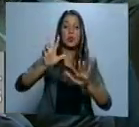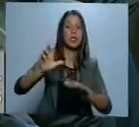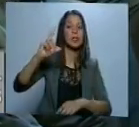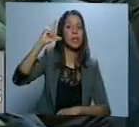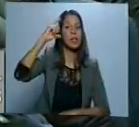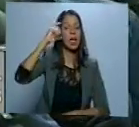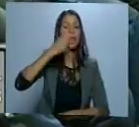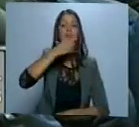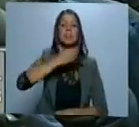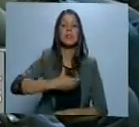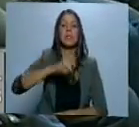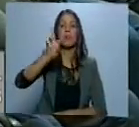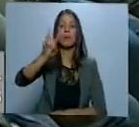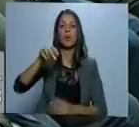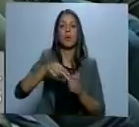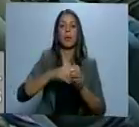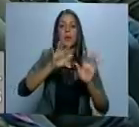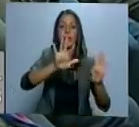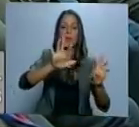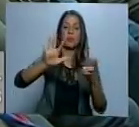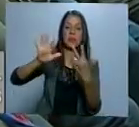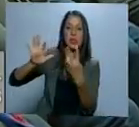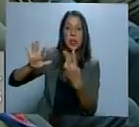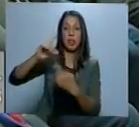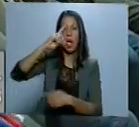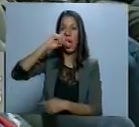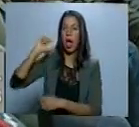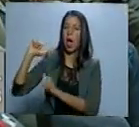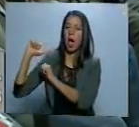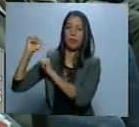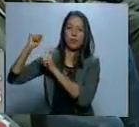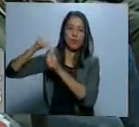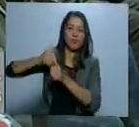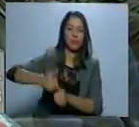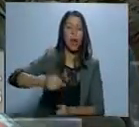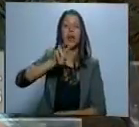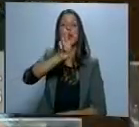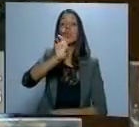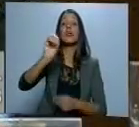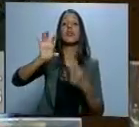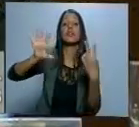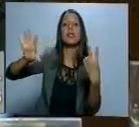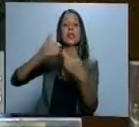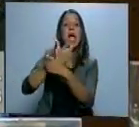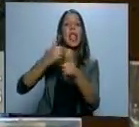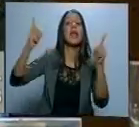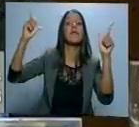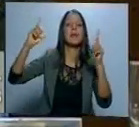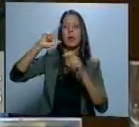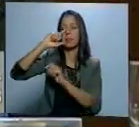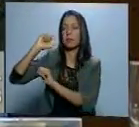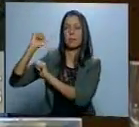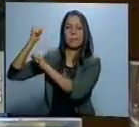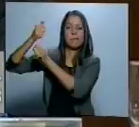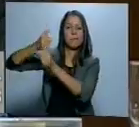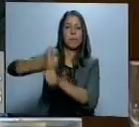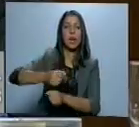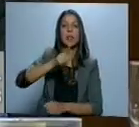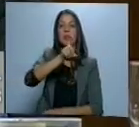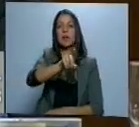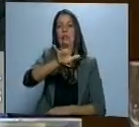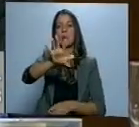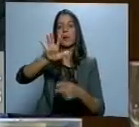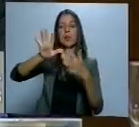de diciembre de 2017, año 207 de la Independencia, 158 de la